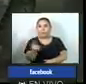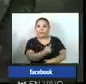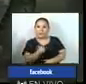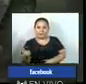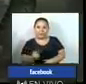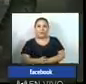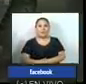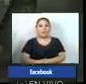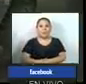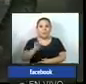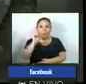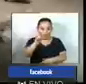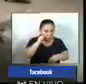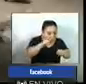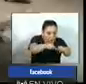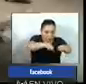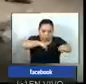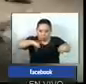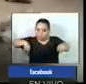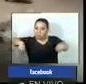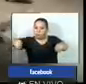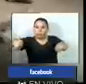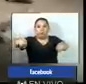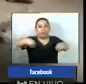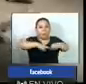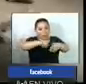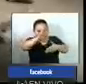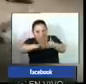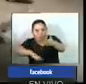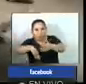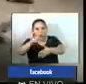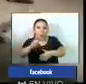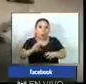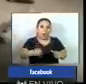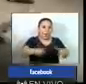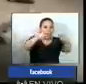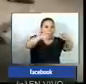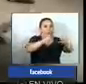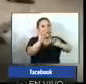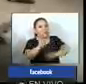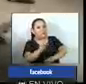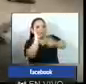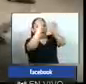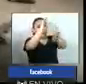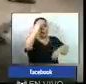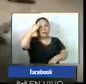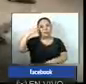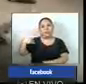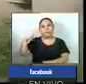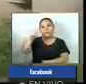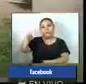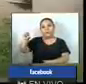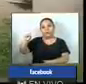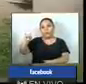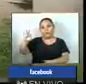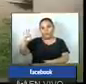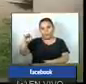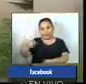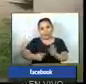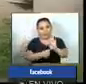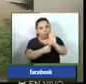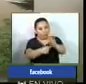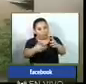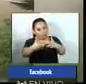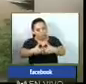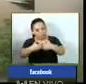señalización de la cancha con pintura y colocación de aros Sofía Montenegro de Bimbo reafirmó el